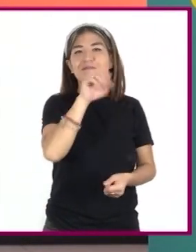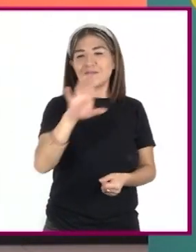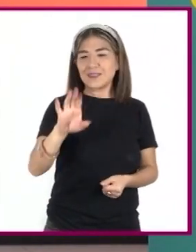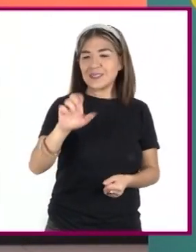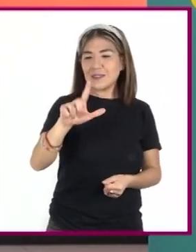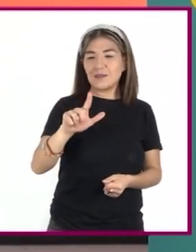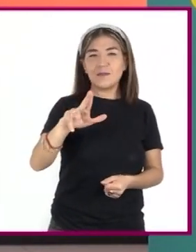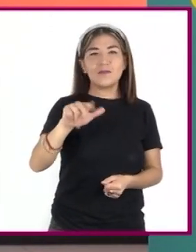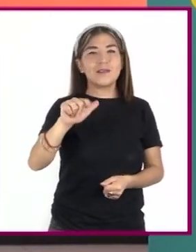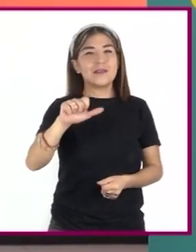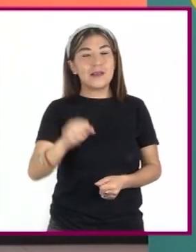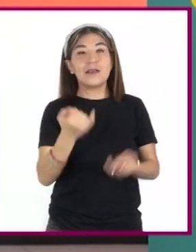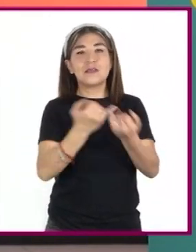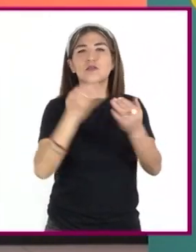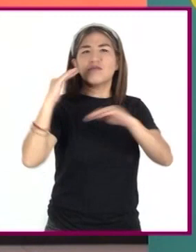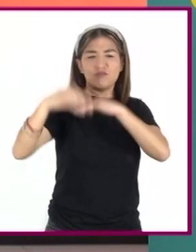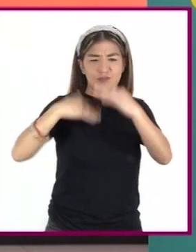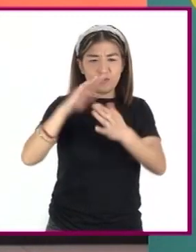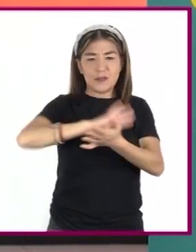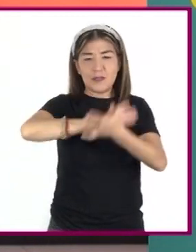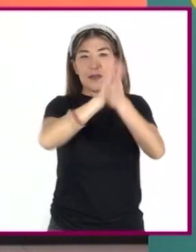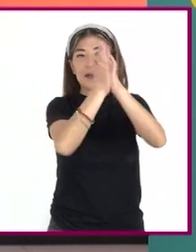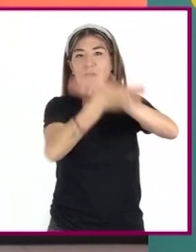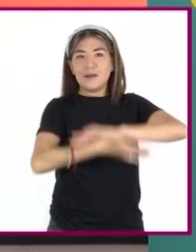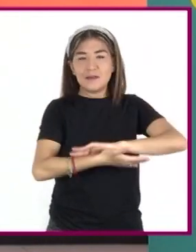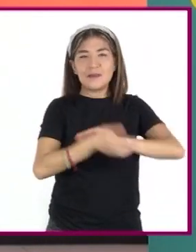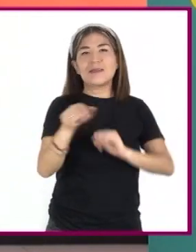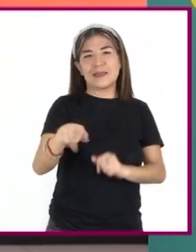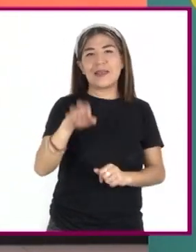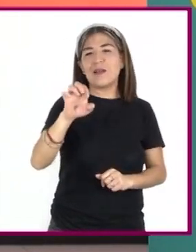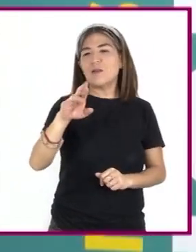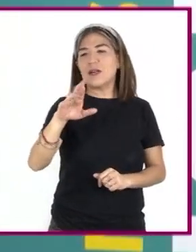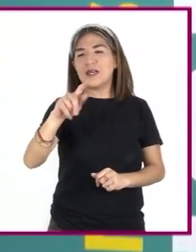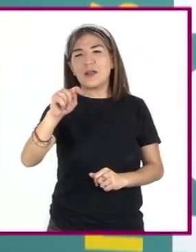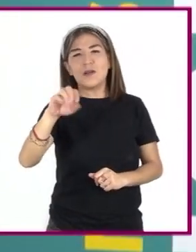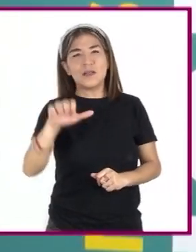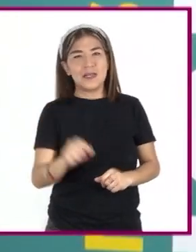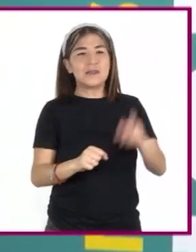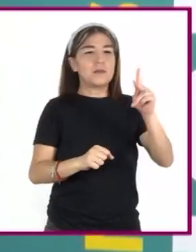origen evolutivo, pueden ser procariotas o eucariotas.